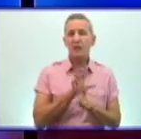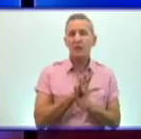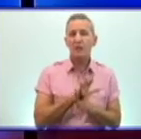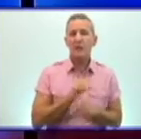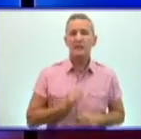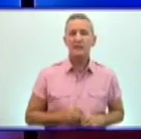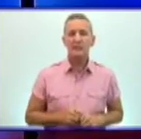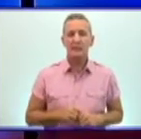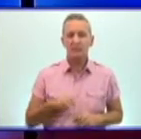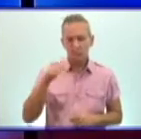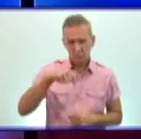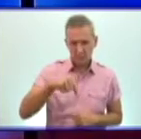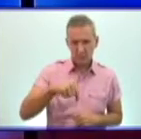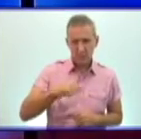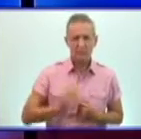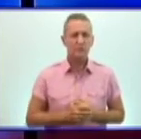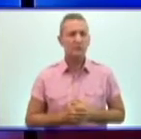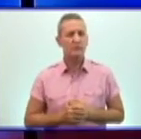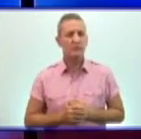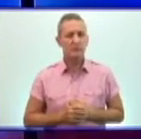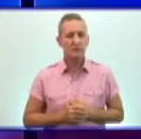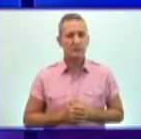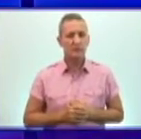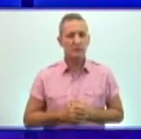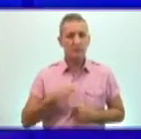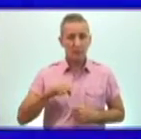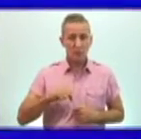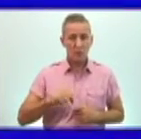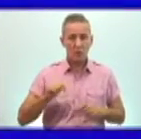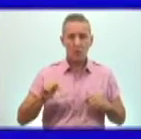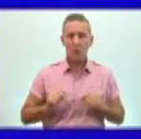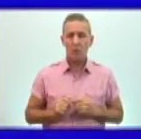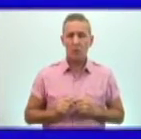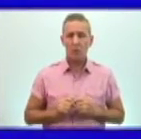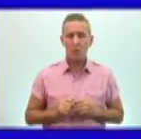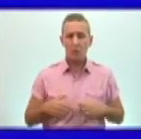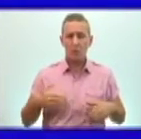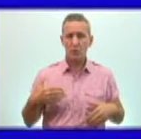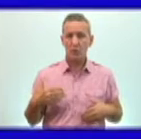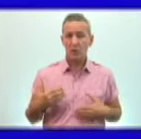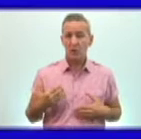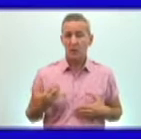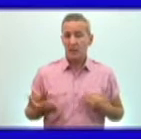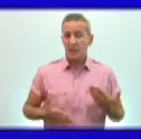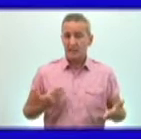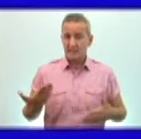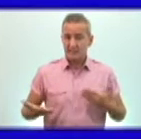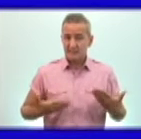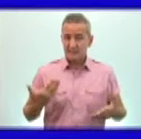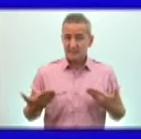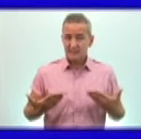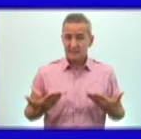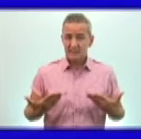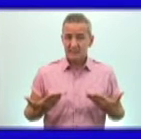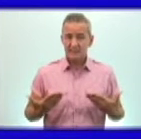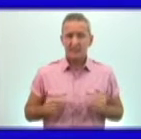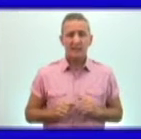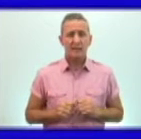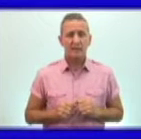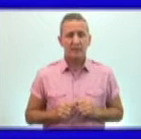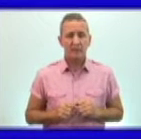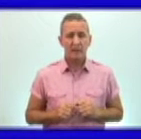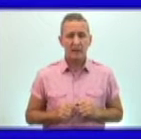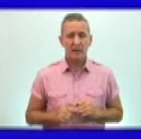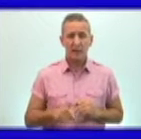contemporaneidad. Por eso también conmemoramos un 7 de diciembre, pero del año 1900,